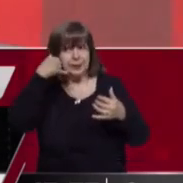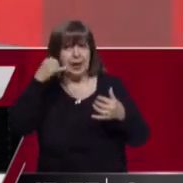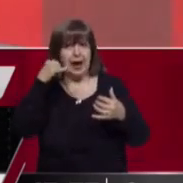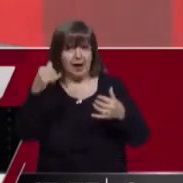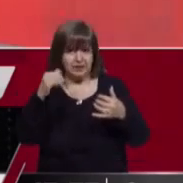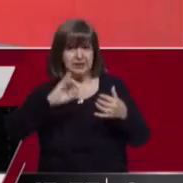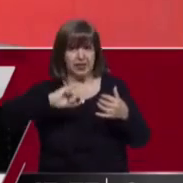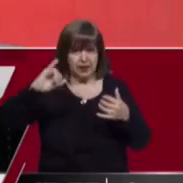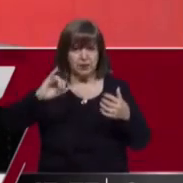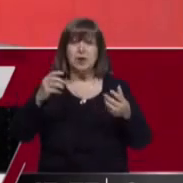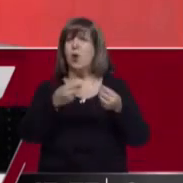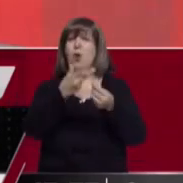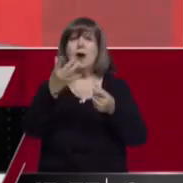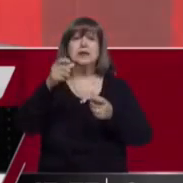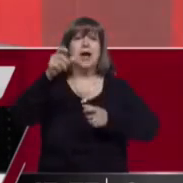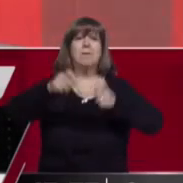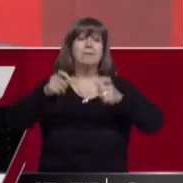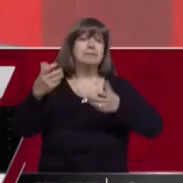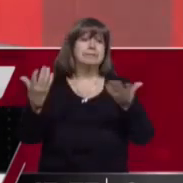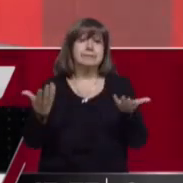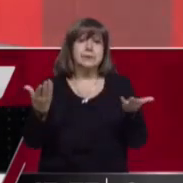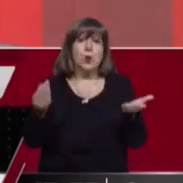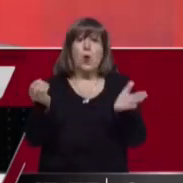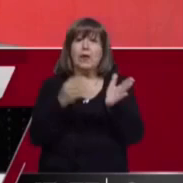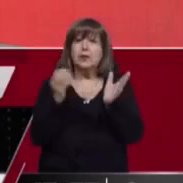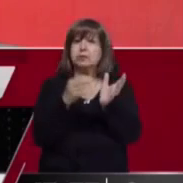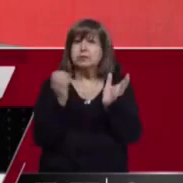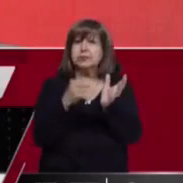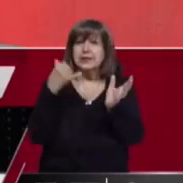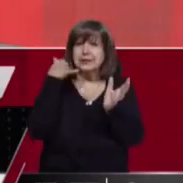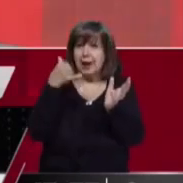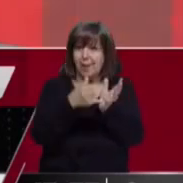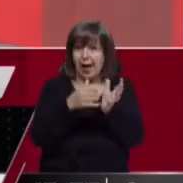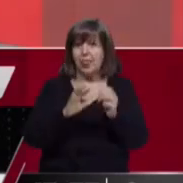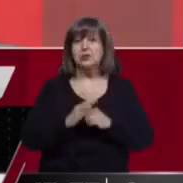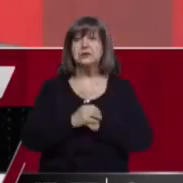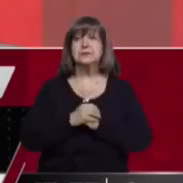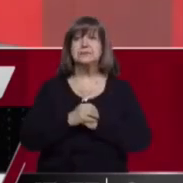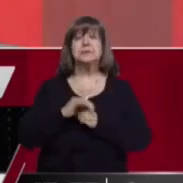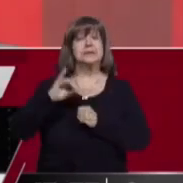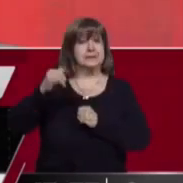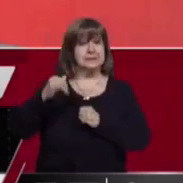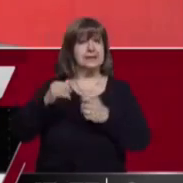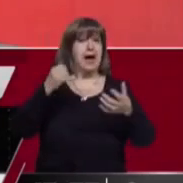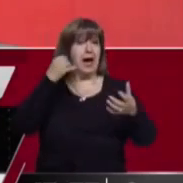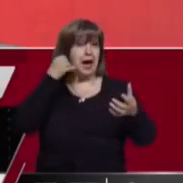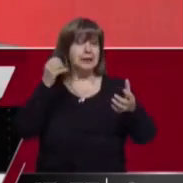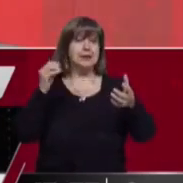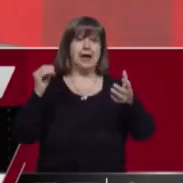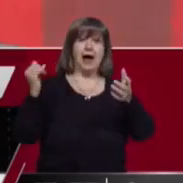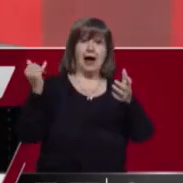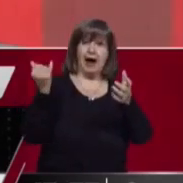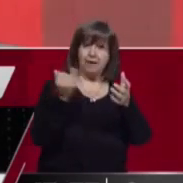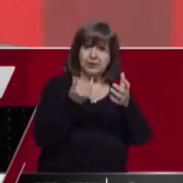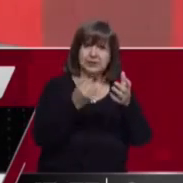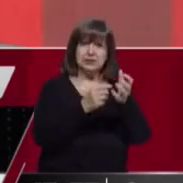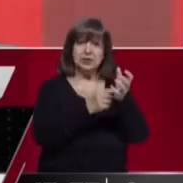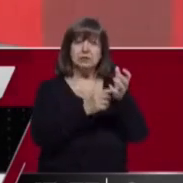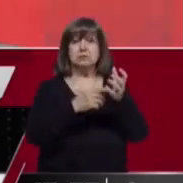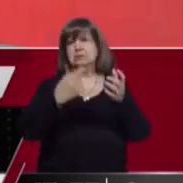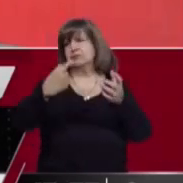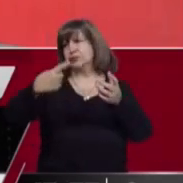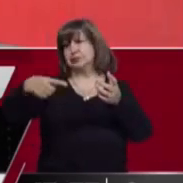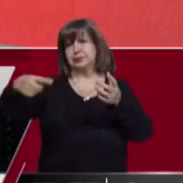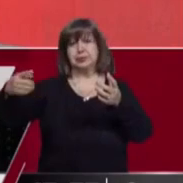infantil? Sí, en realidad tenemos registros de las llamadas o los avisos que nos ingresan de todo